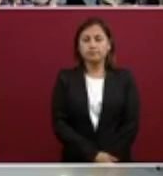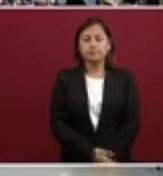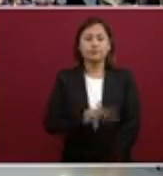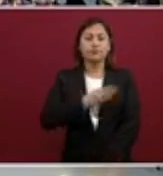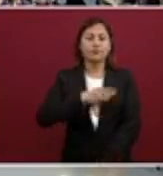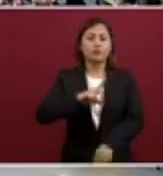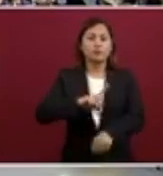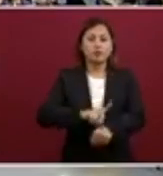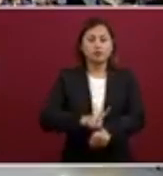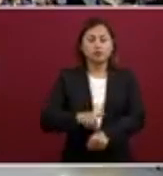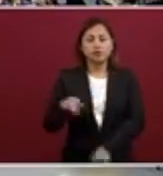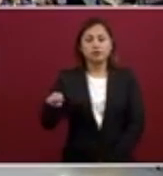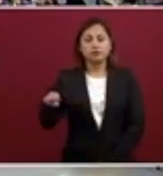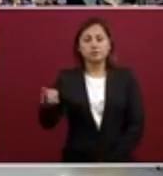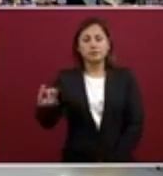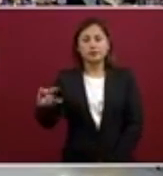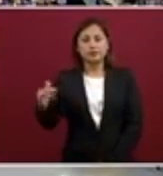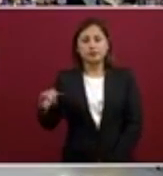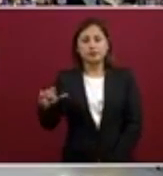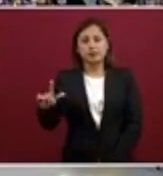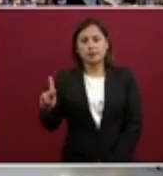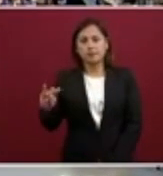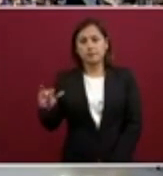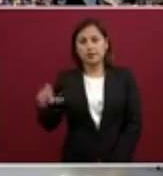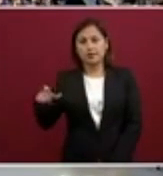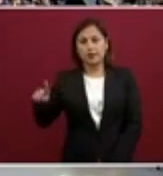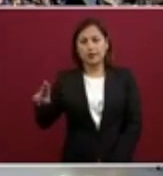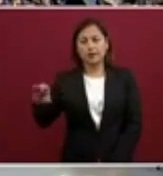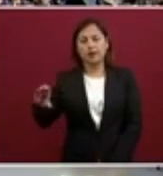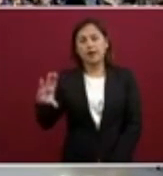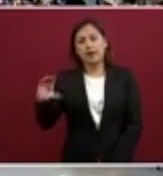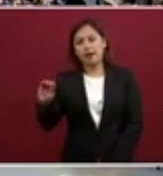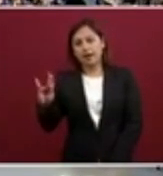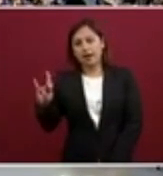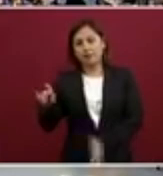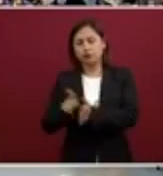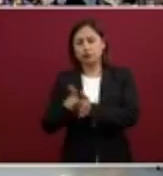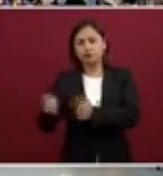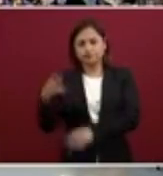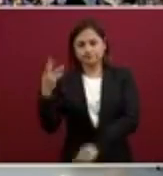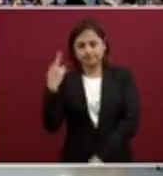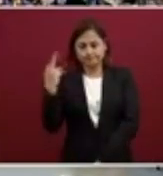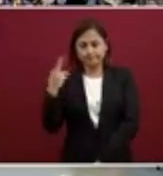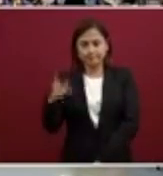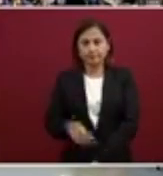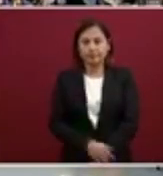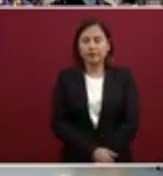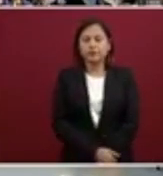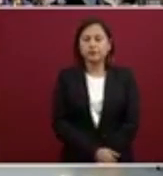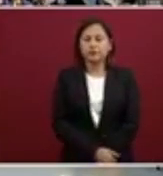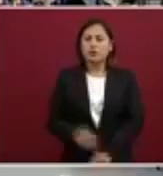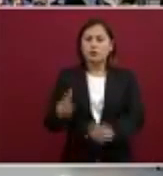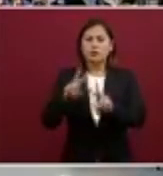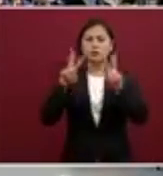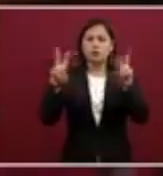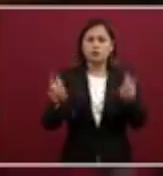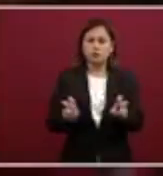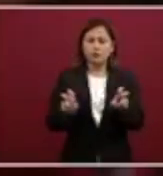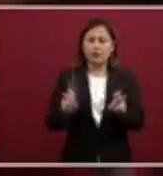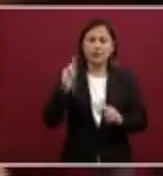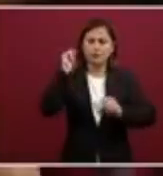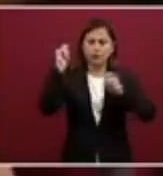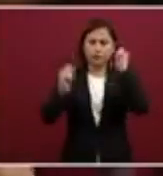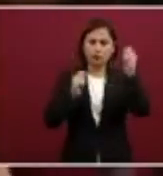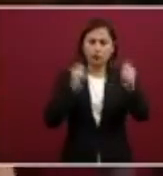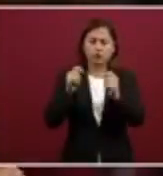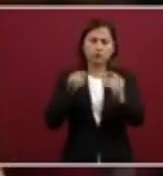Buenos días, Michel Piquet de Los Cabos, de Cabo Mil Radio. Dos preguntas hablando ahorita del tema de turismo. Una de las carreteras,